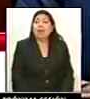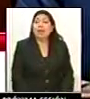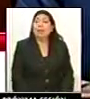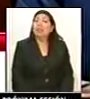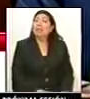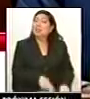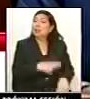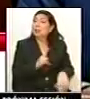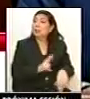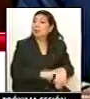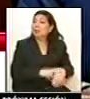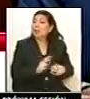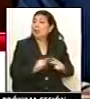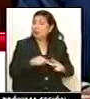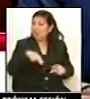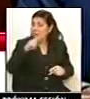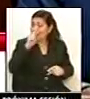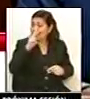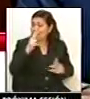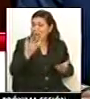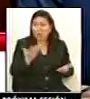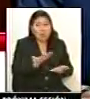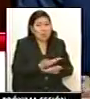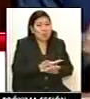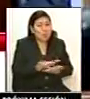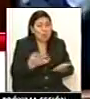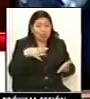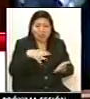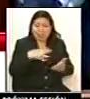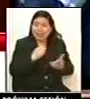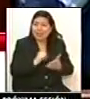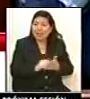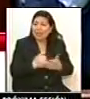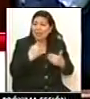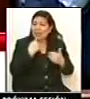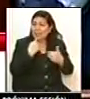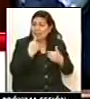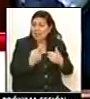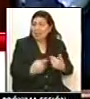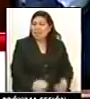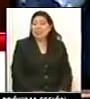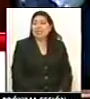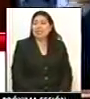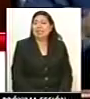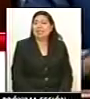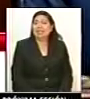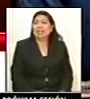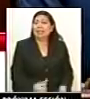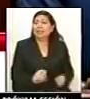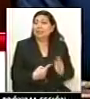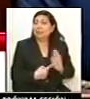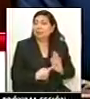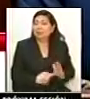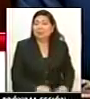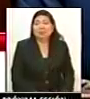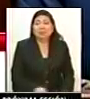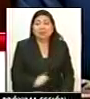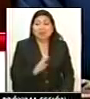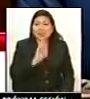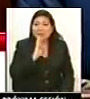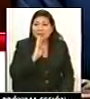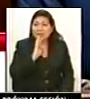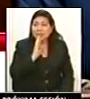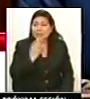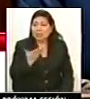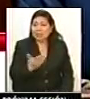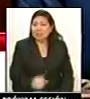de naturaleza y de origen peruano. No hay ningún estudio técnico que pretenda que se haya expuesto. Y si hablamos de